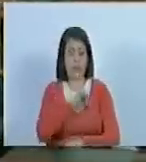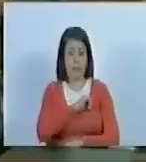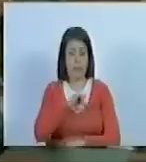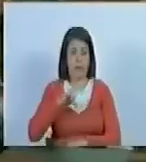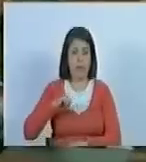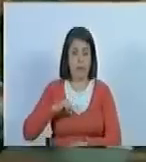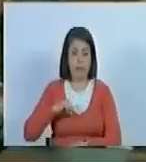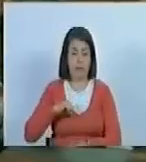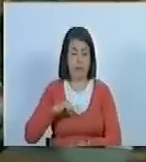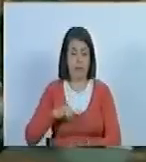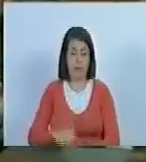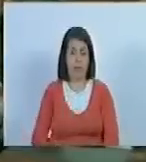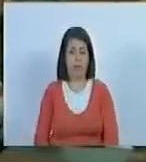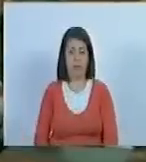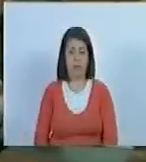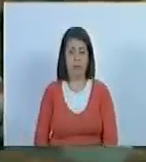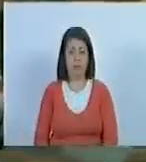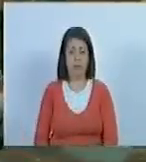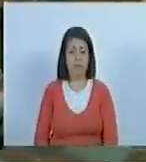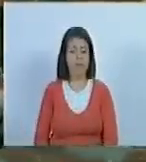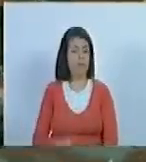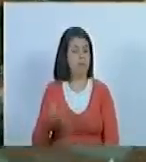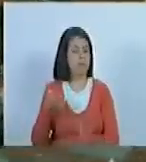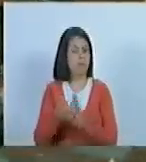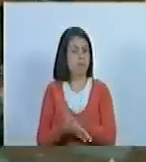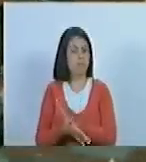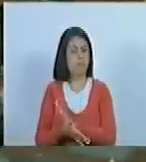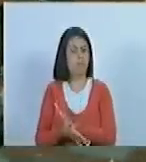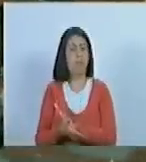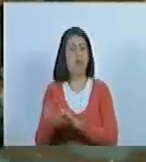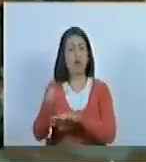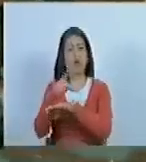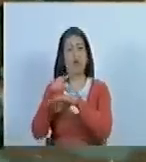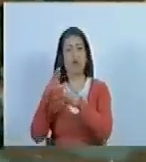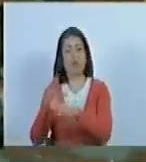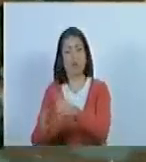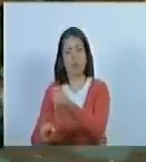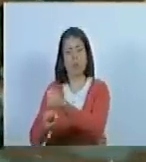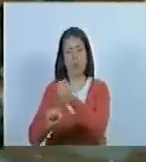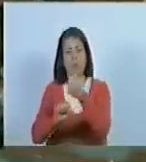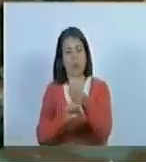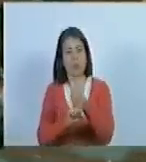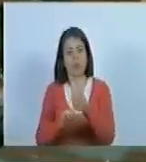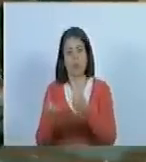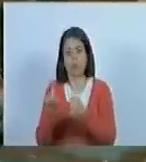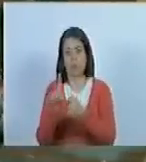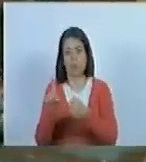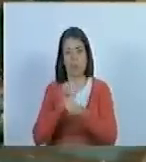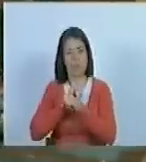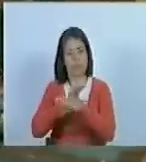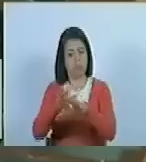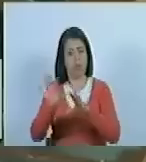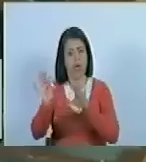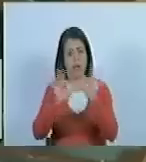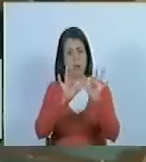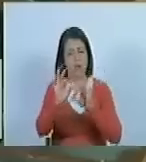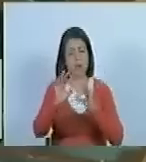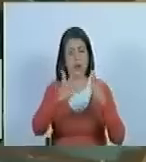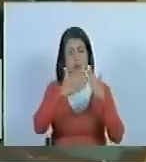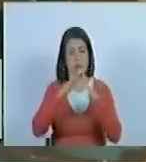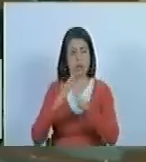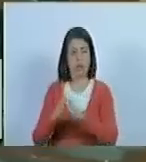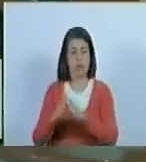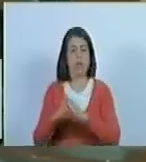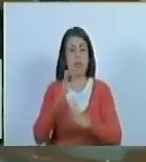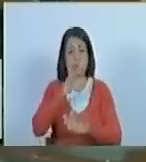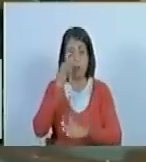privados. O sea, no estamos hablando solo de medios del Estado y de la extraordinaria explosión de medios alternativos y comunitarios,